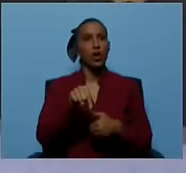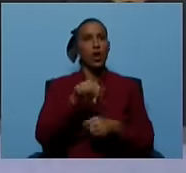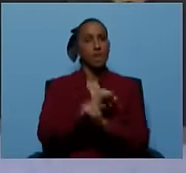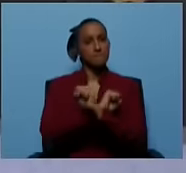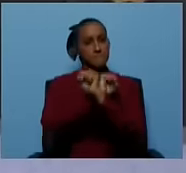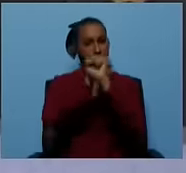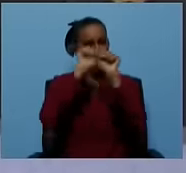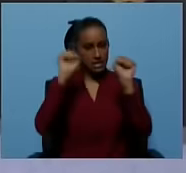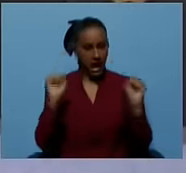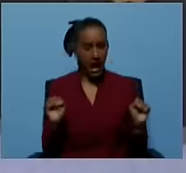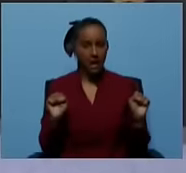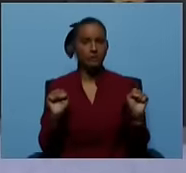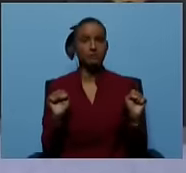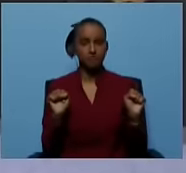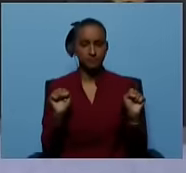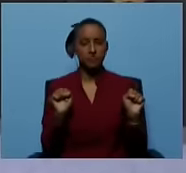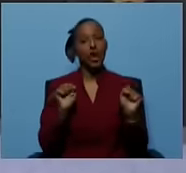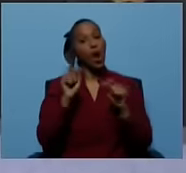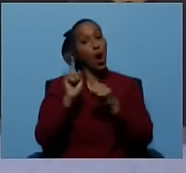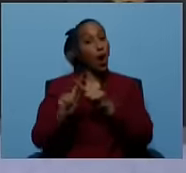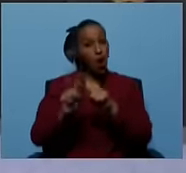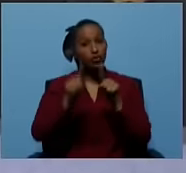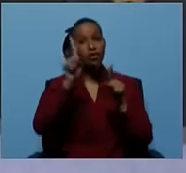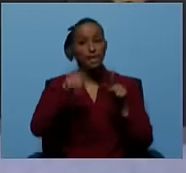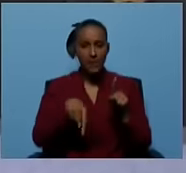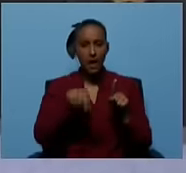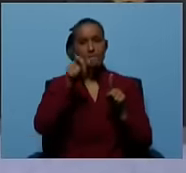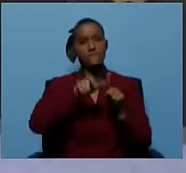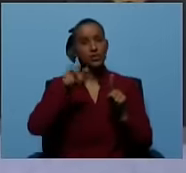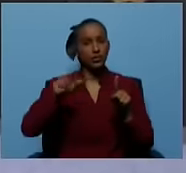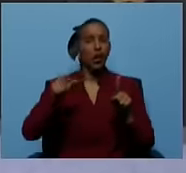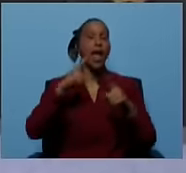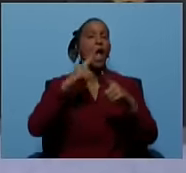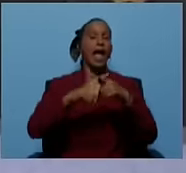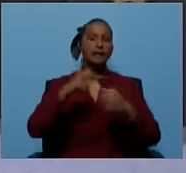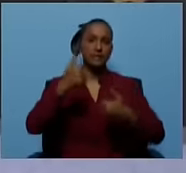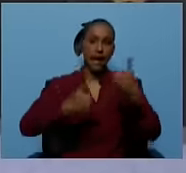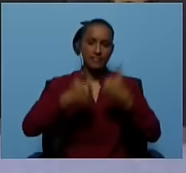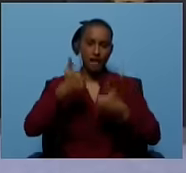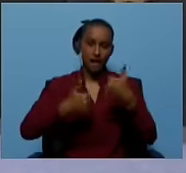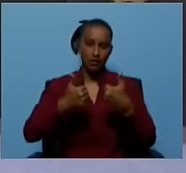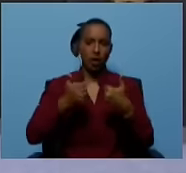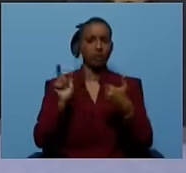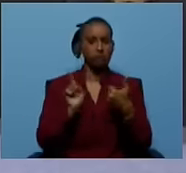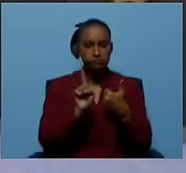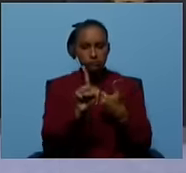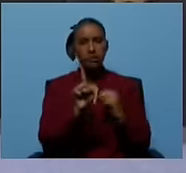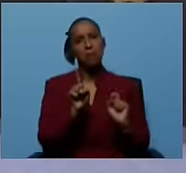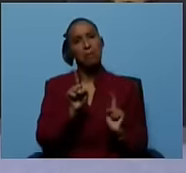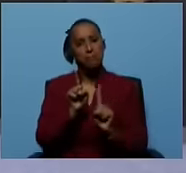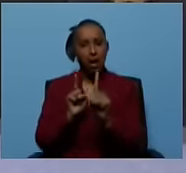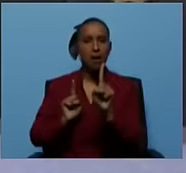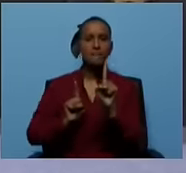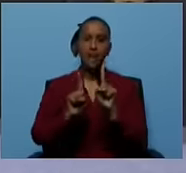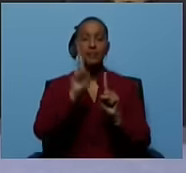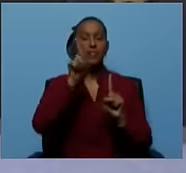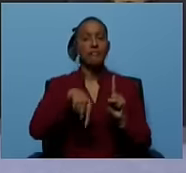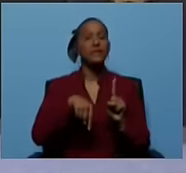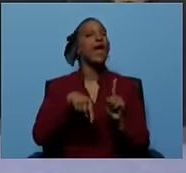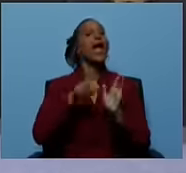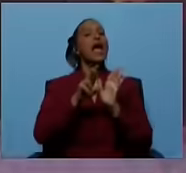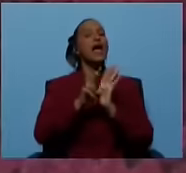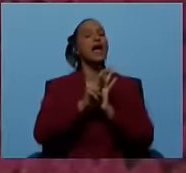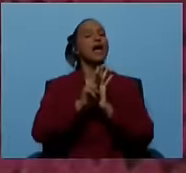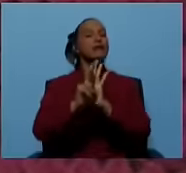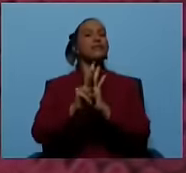de hoy, la comparecencia de los demás representantes, tanto ex candidatos como también los representantes legales de